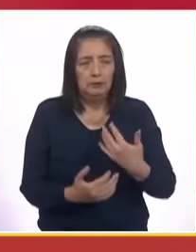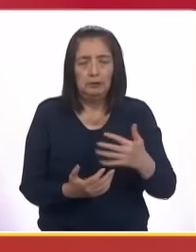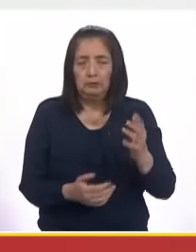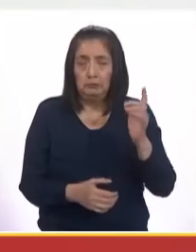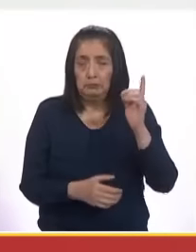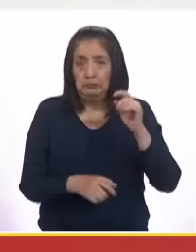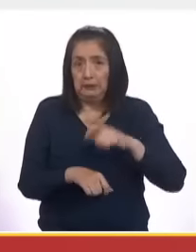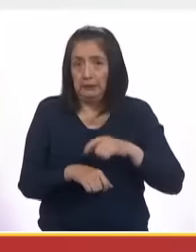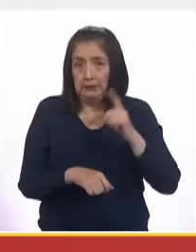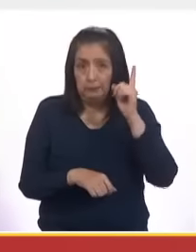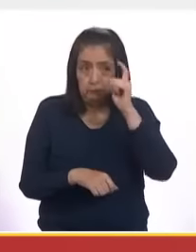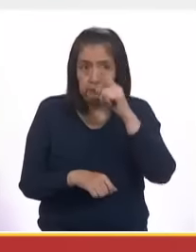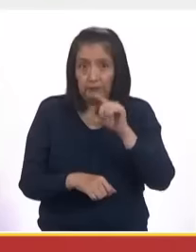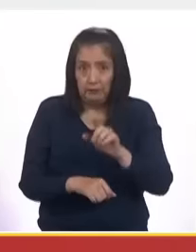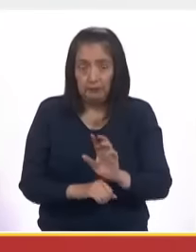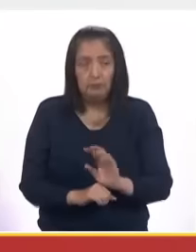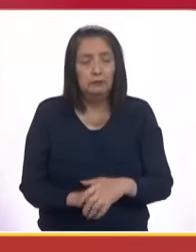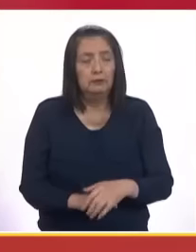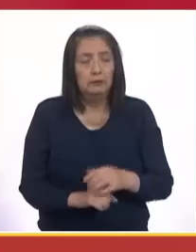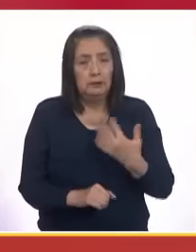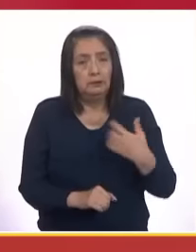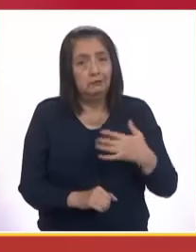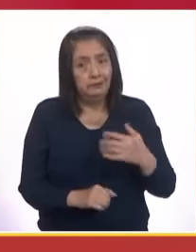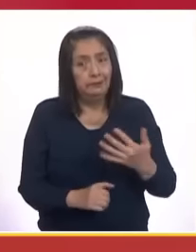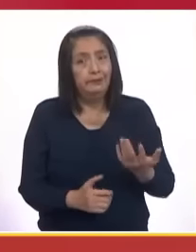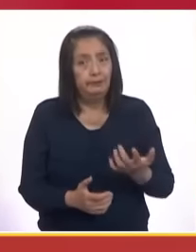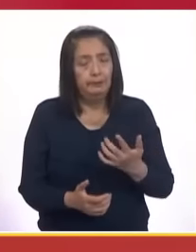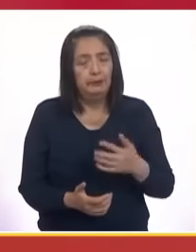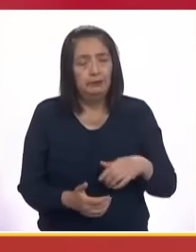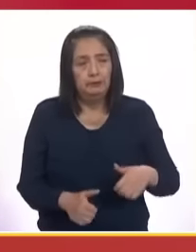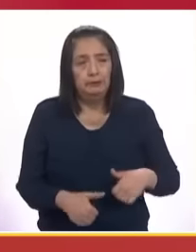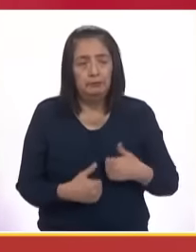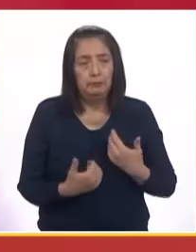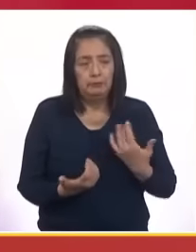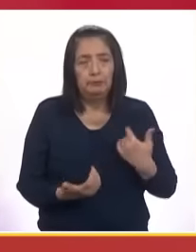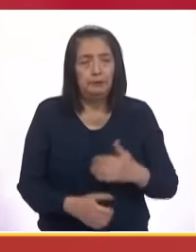momentos difíciles que nos ha tocado vivir.